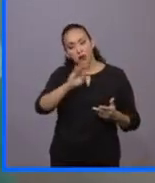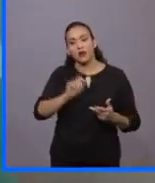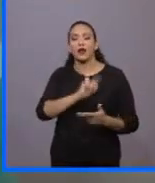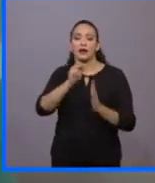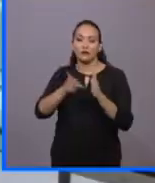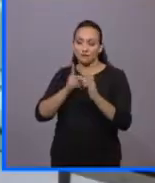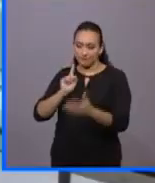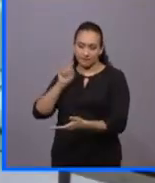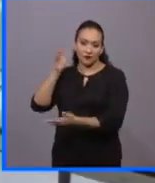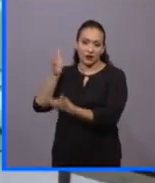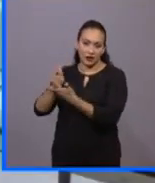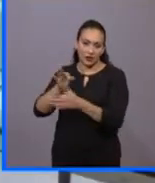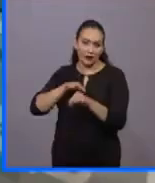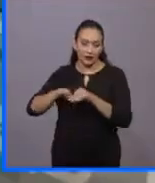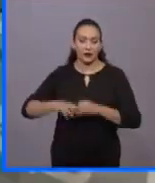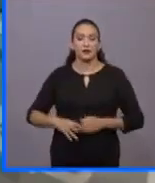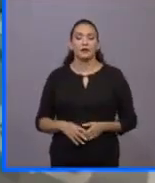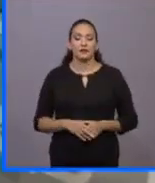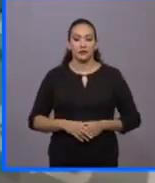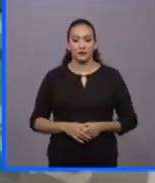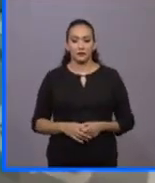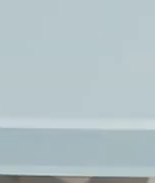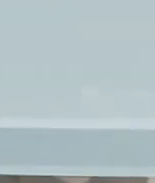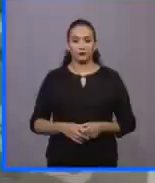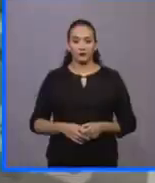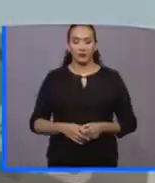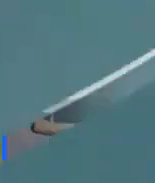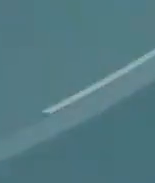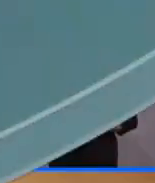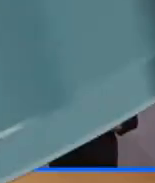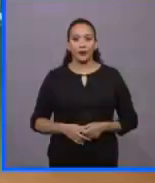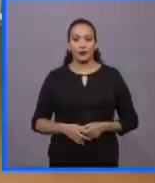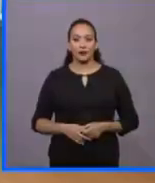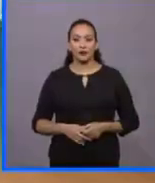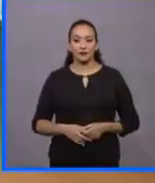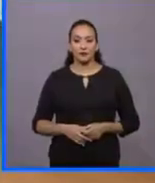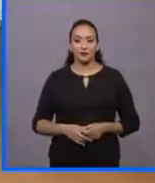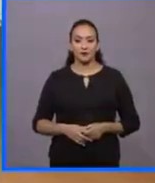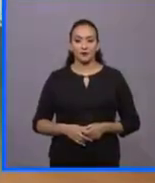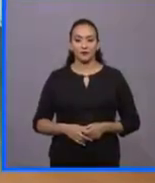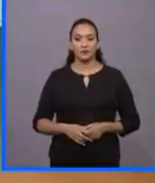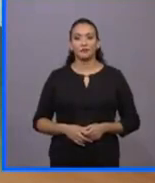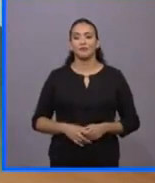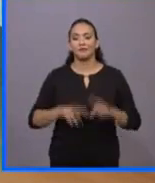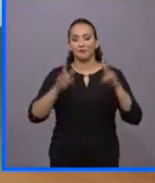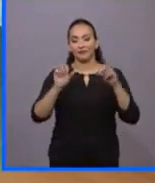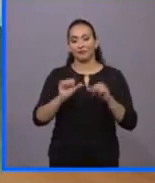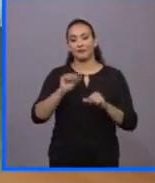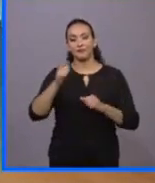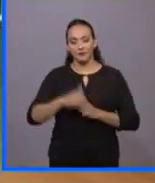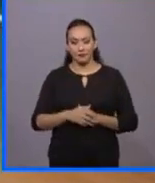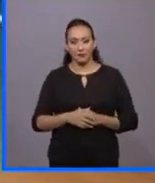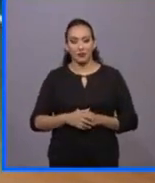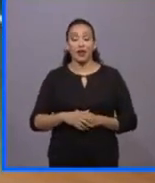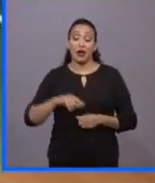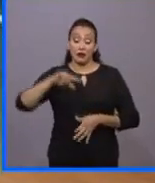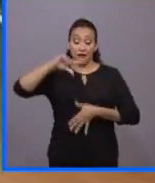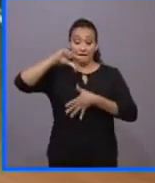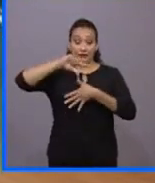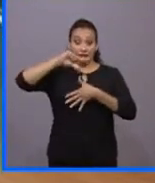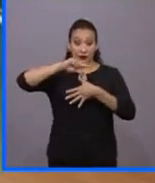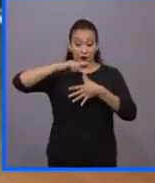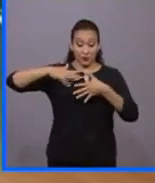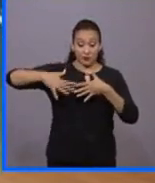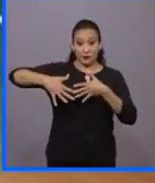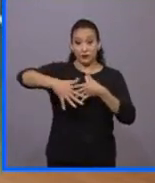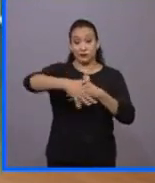pandemia de COVID-19. Y en más temas, en la región latinoamericana